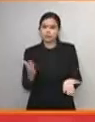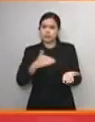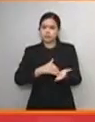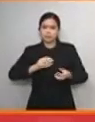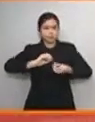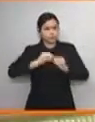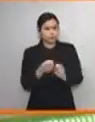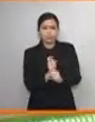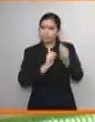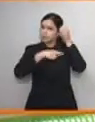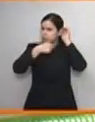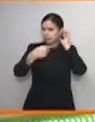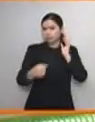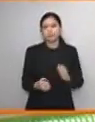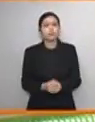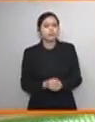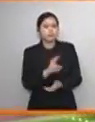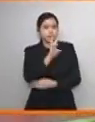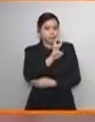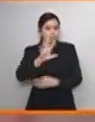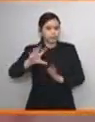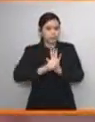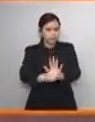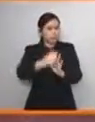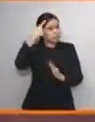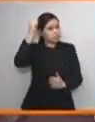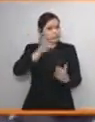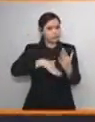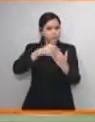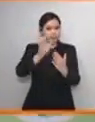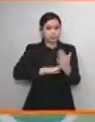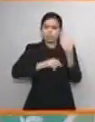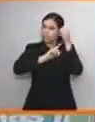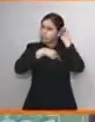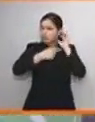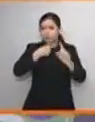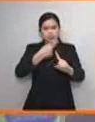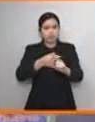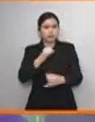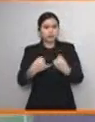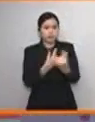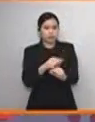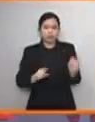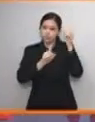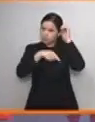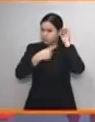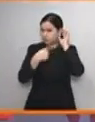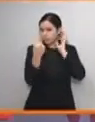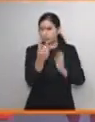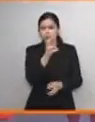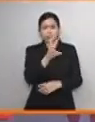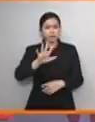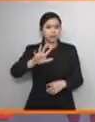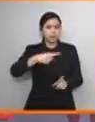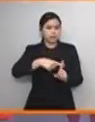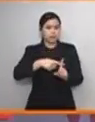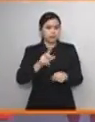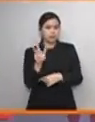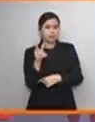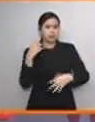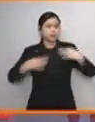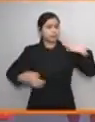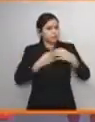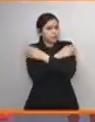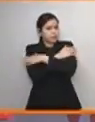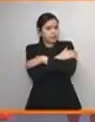Y este es el 3. Con mucho gusto reitero el número ganador en la diaria es el 65 con su símbolo de sueños pintura. Para MultiX, jugada gratis y para más uno,